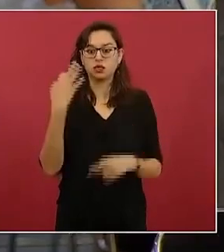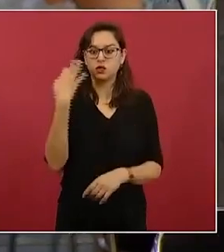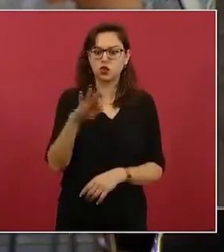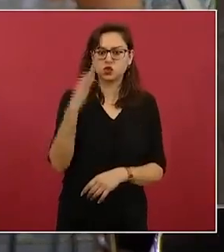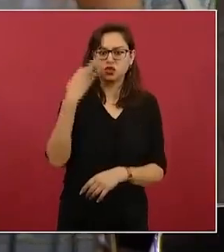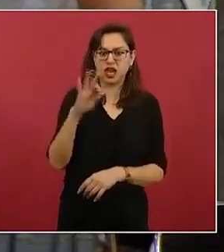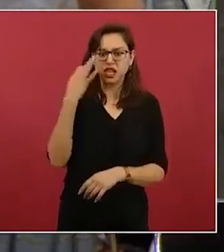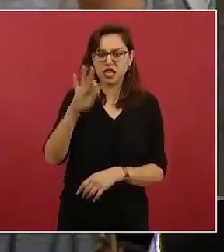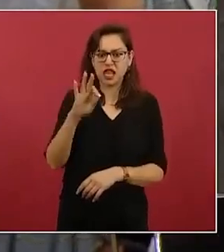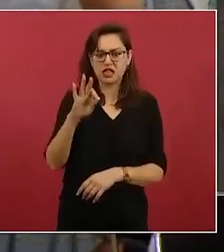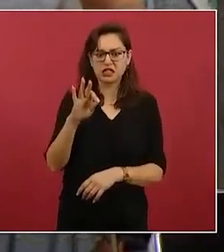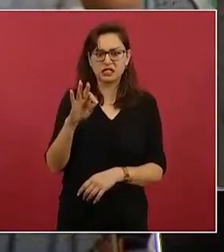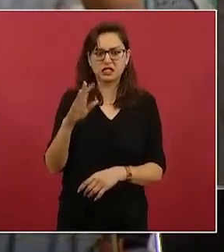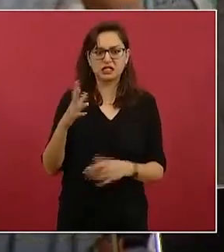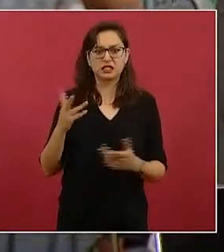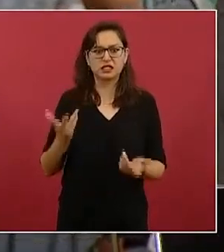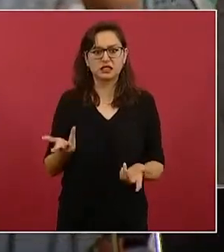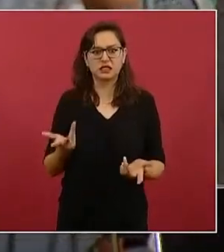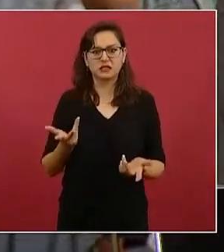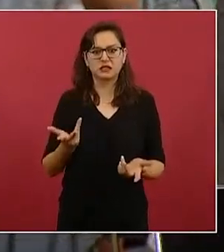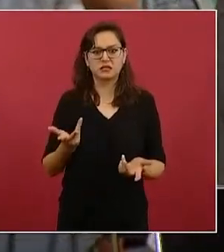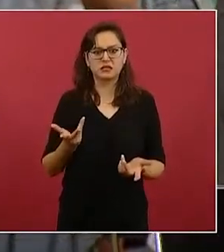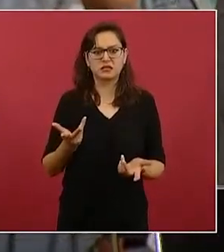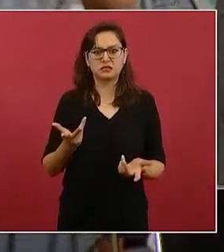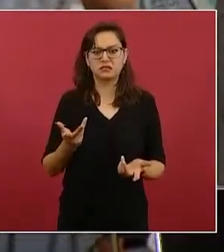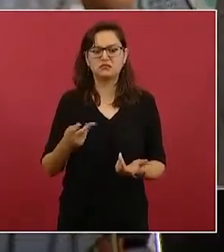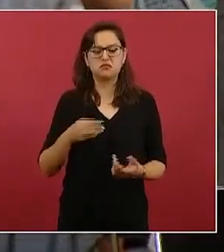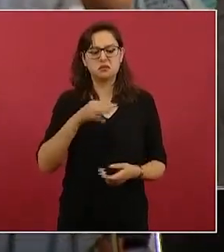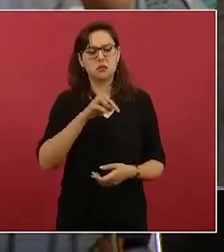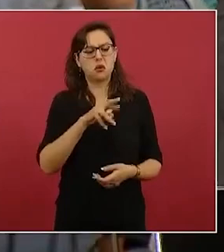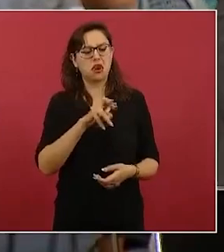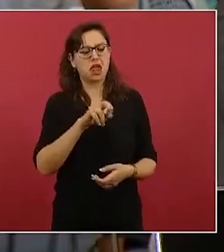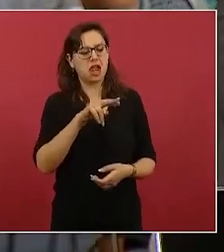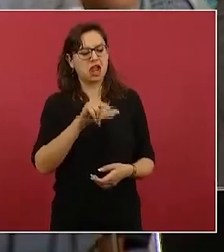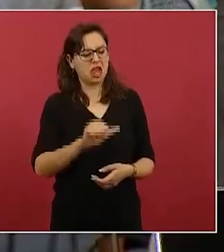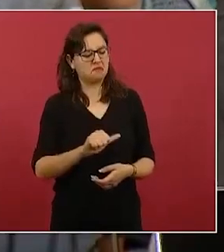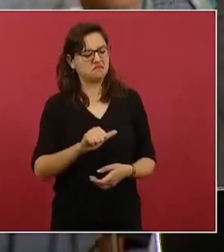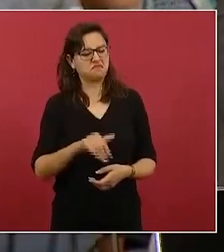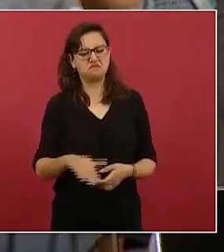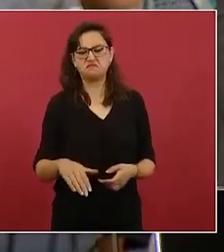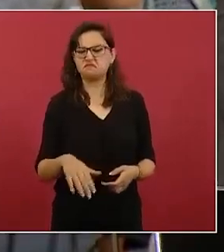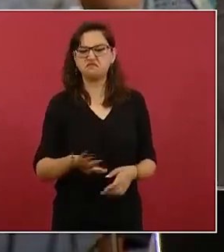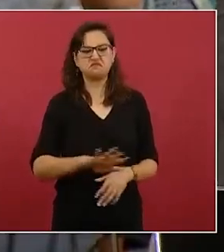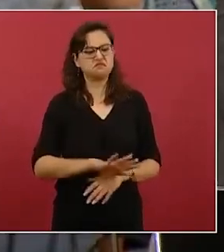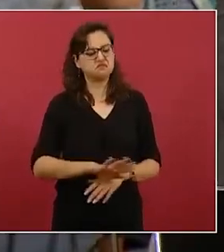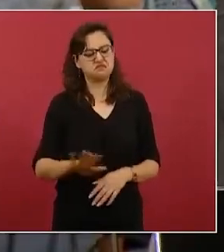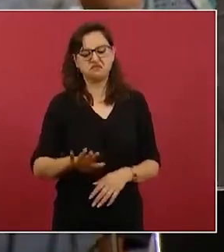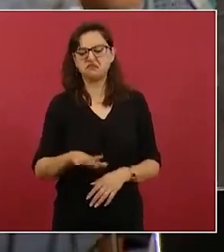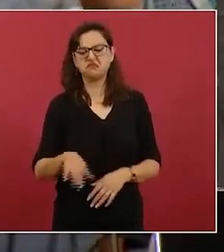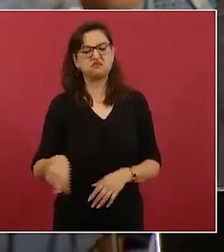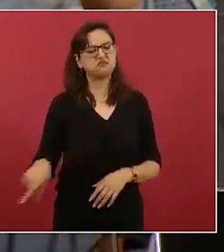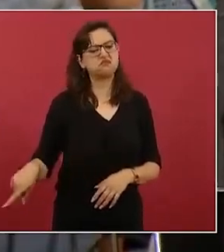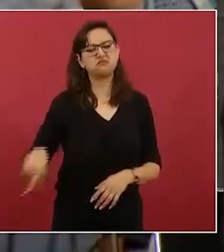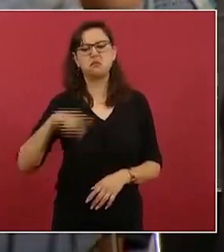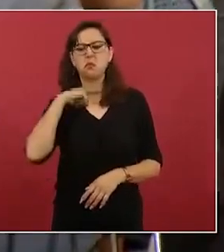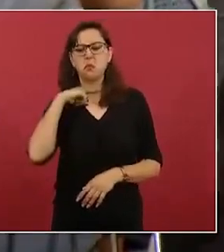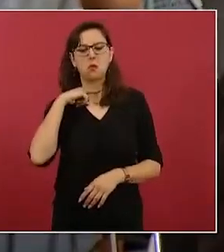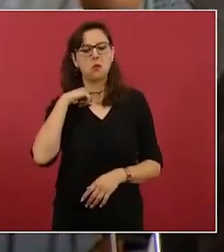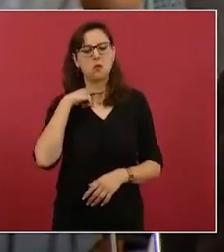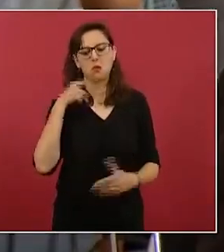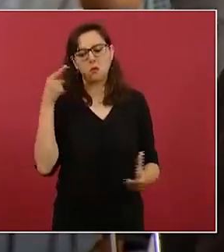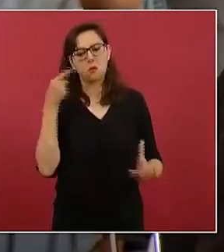a, pues usted entiende, ¿no?, a molar a Morena. ¿Y qué va a pasar con